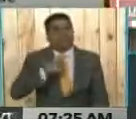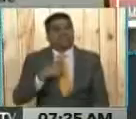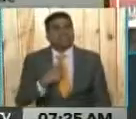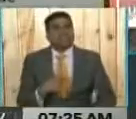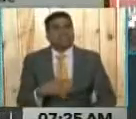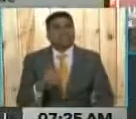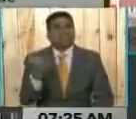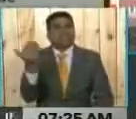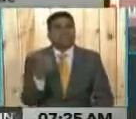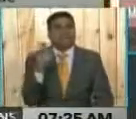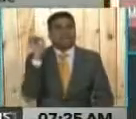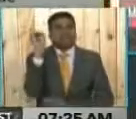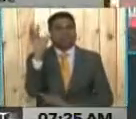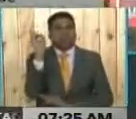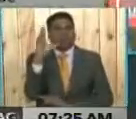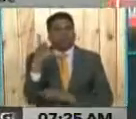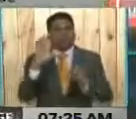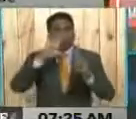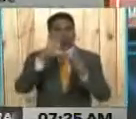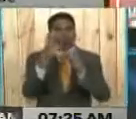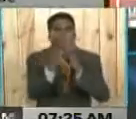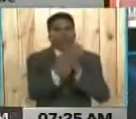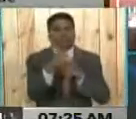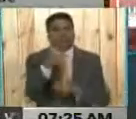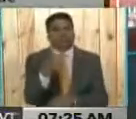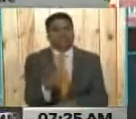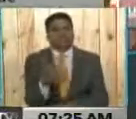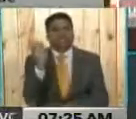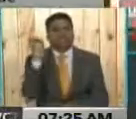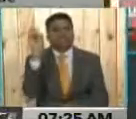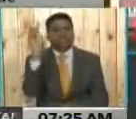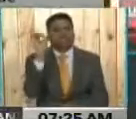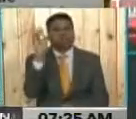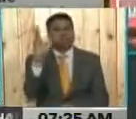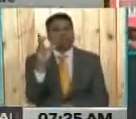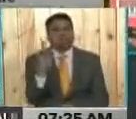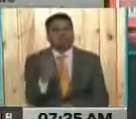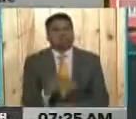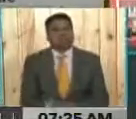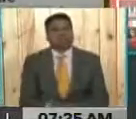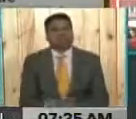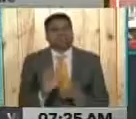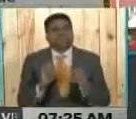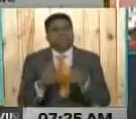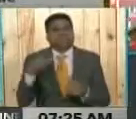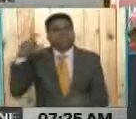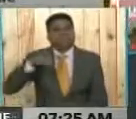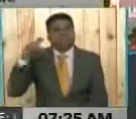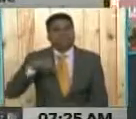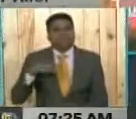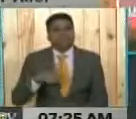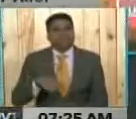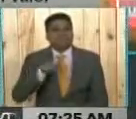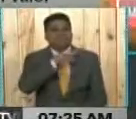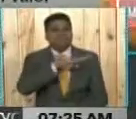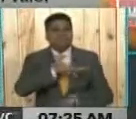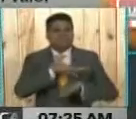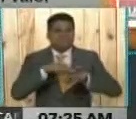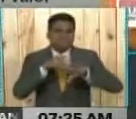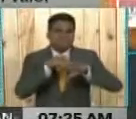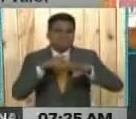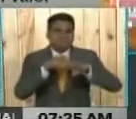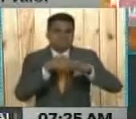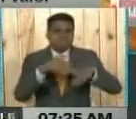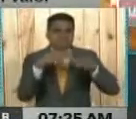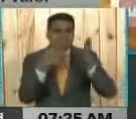Congreso, de los distintos Congresos de Cultura y del Congreso de la Patria específicamente. Se hizo énfasis en la necesidad de que el Ministerio de la Cultura y el Ministerio